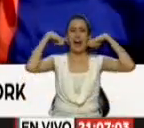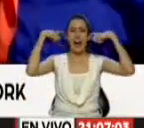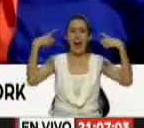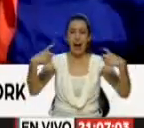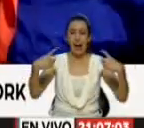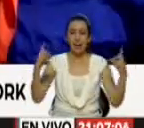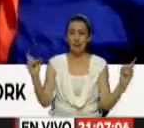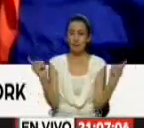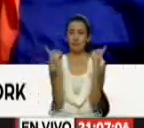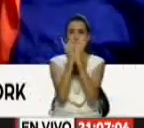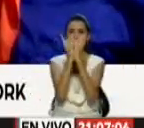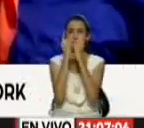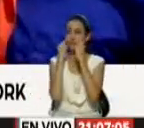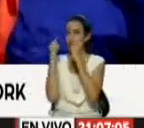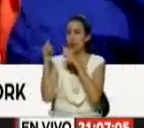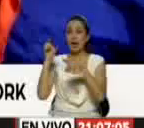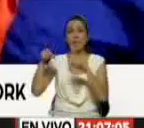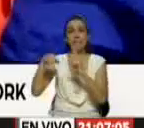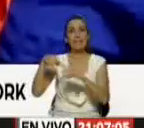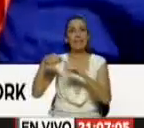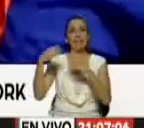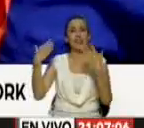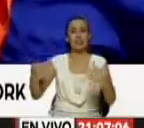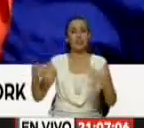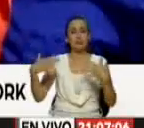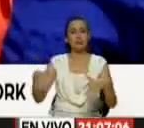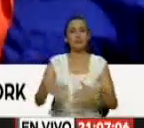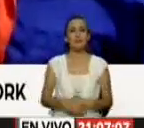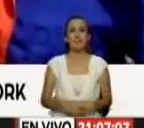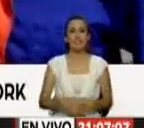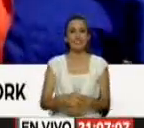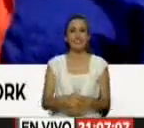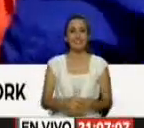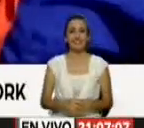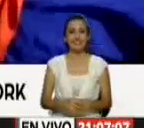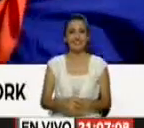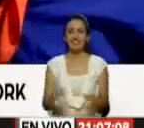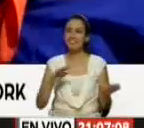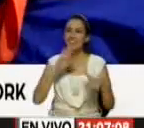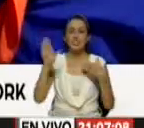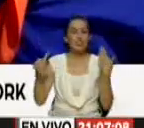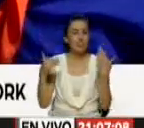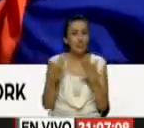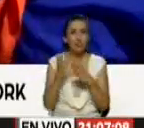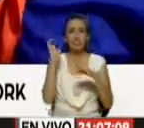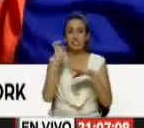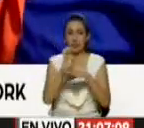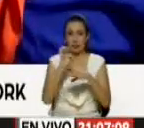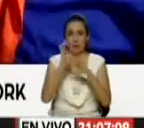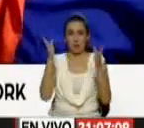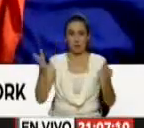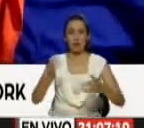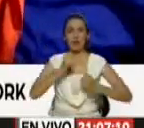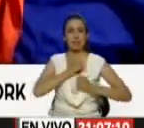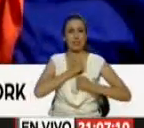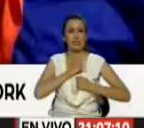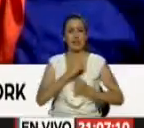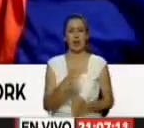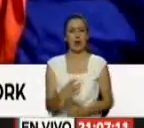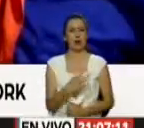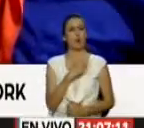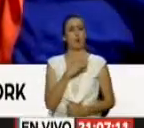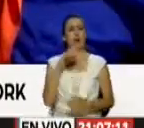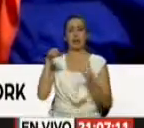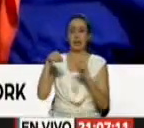encontré harta gente que viene desde Quito. ¡Oh! ¡Oh, Dios santo! Todos somos ecuatorianos, yo lo digo con orgullo. Hay